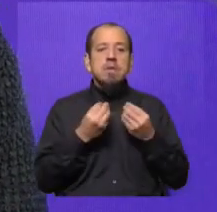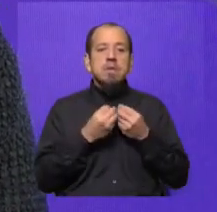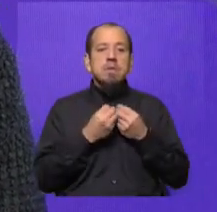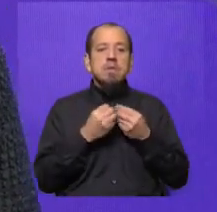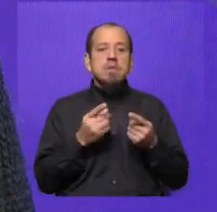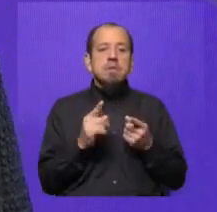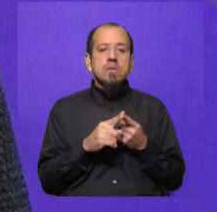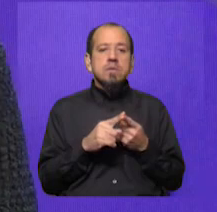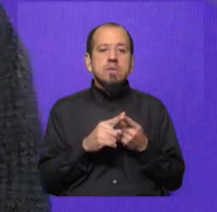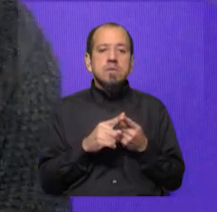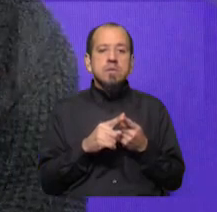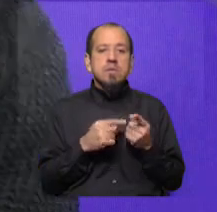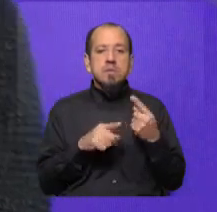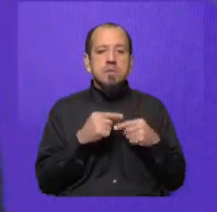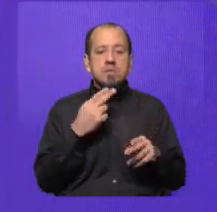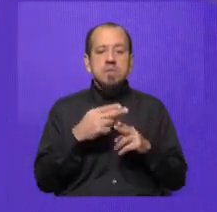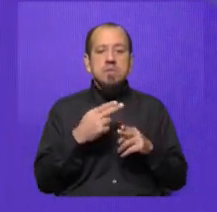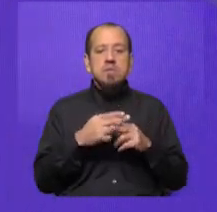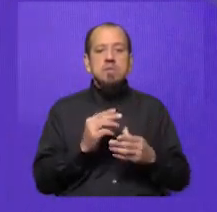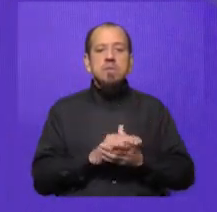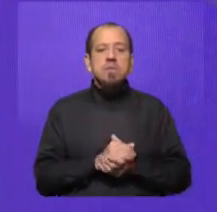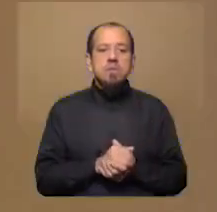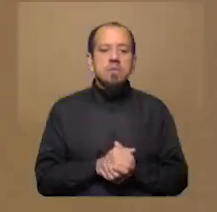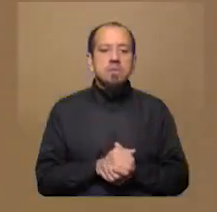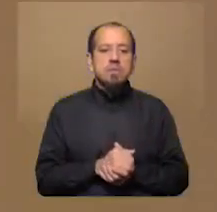juego uruguayo de rol se me fue el nombre